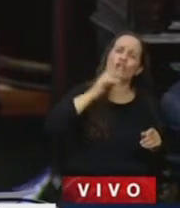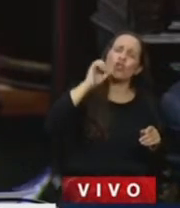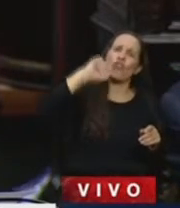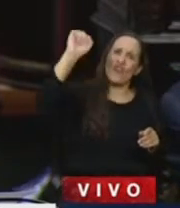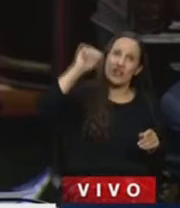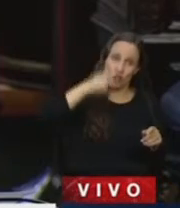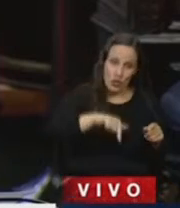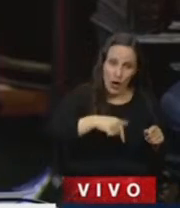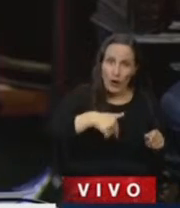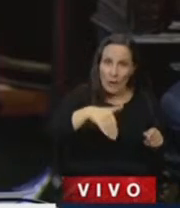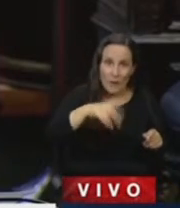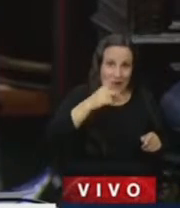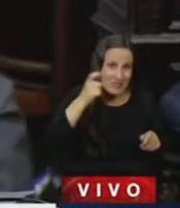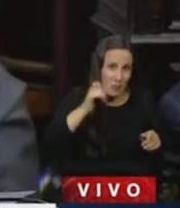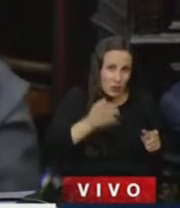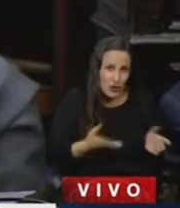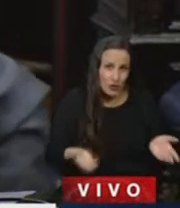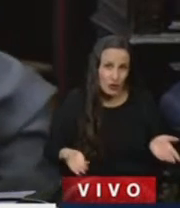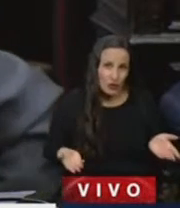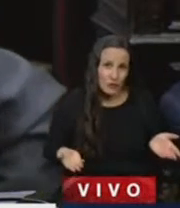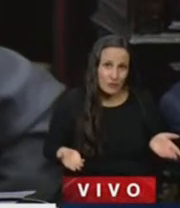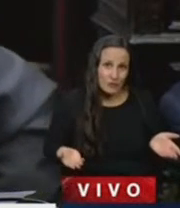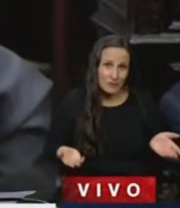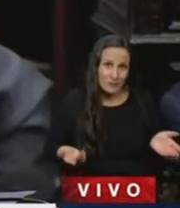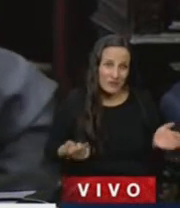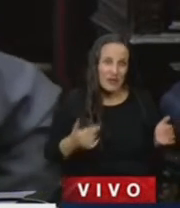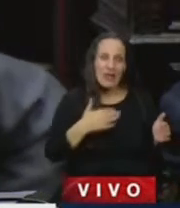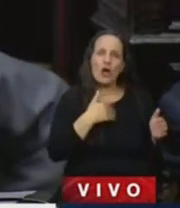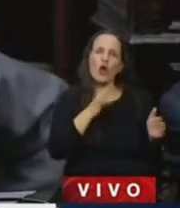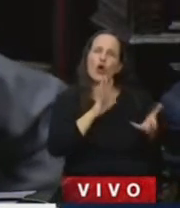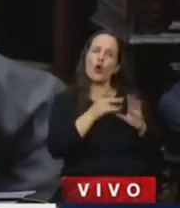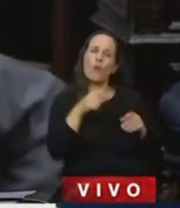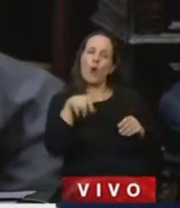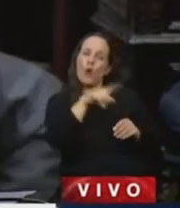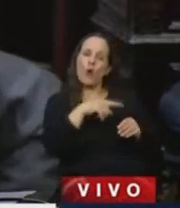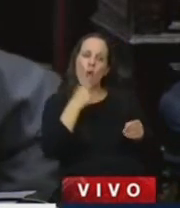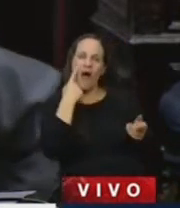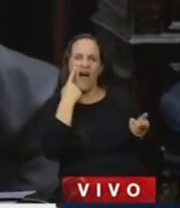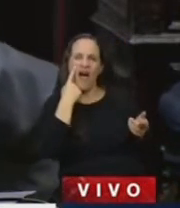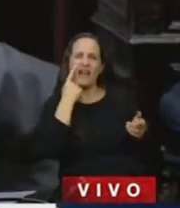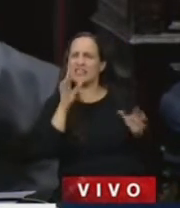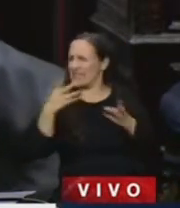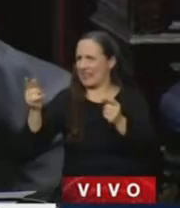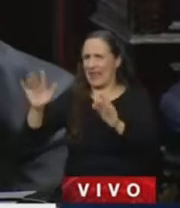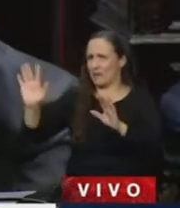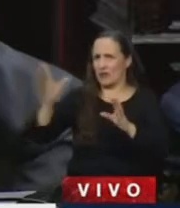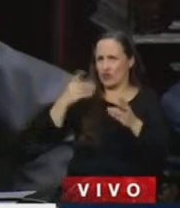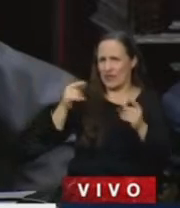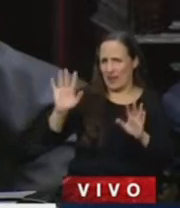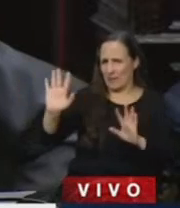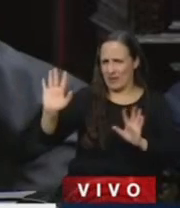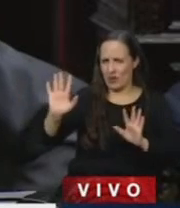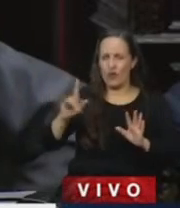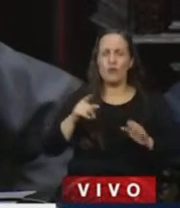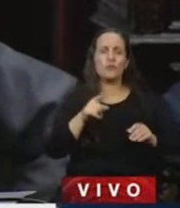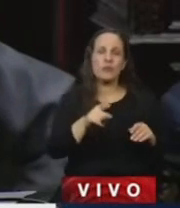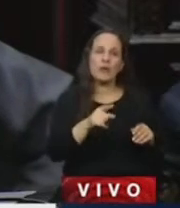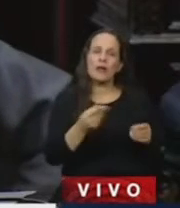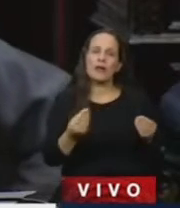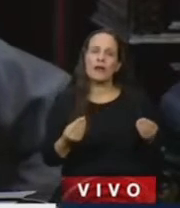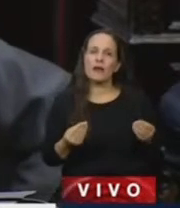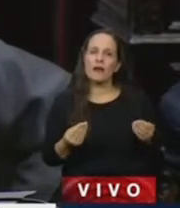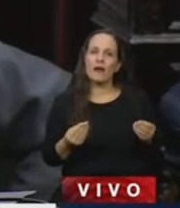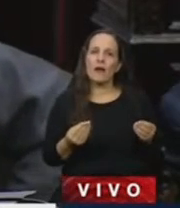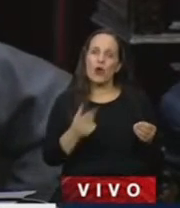Apenas Máximo Kirchner insinuó que la madre no iba a ser candidata en el 2023, efectivamente hubo